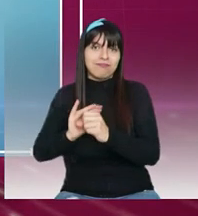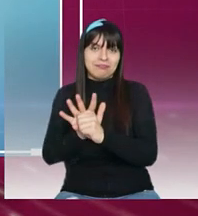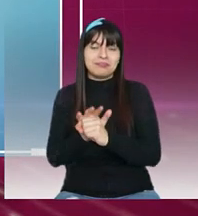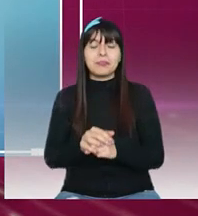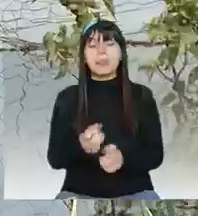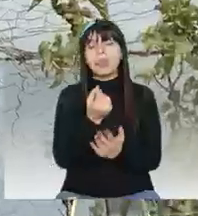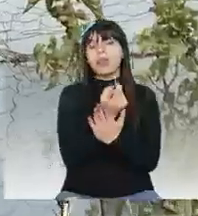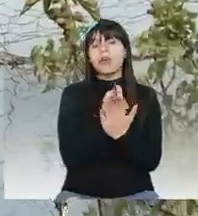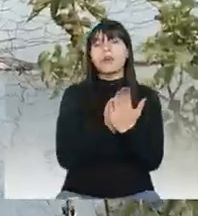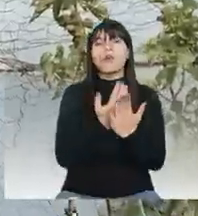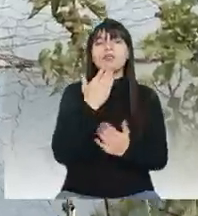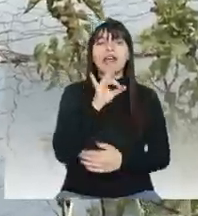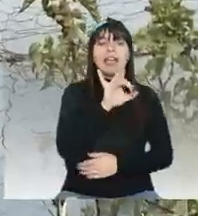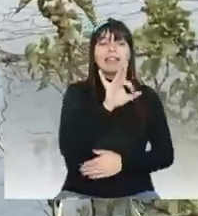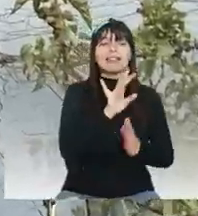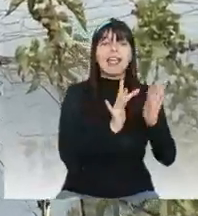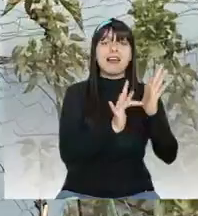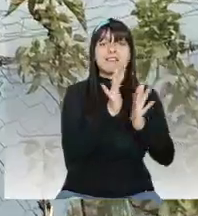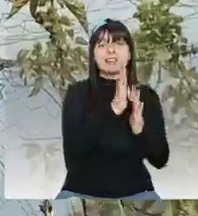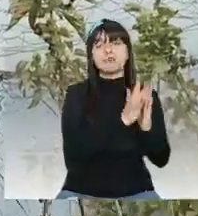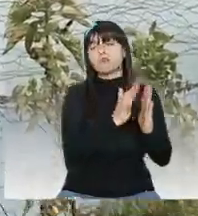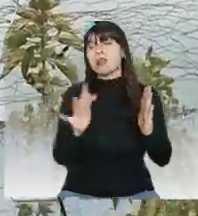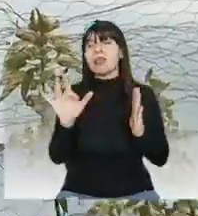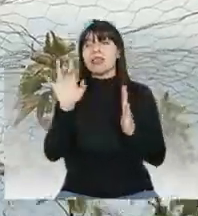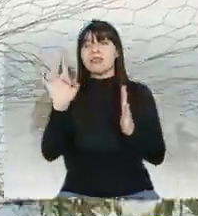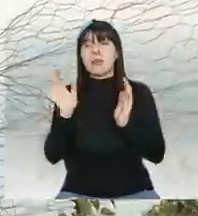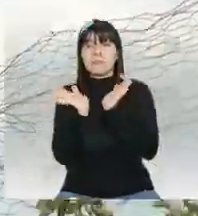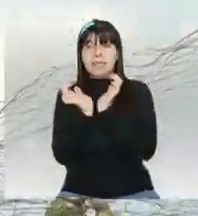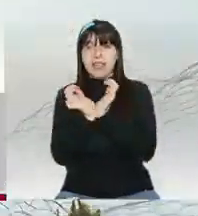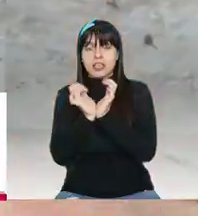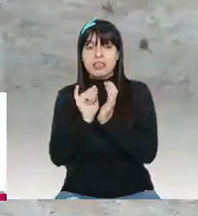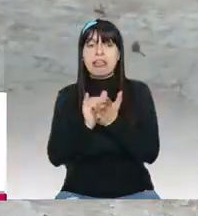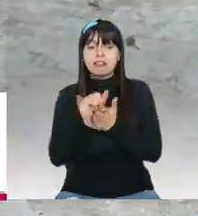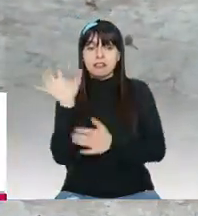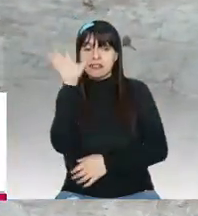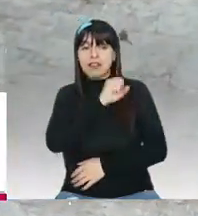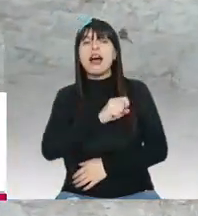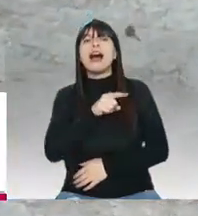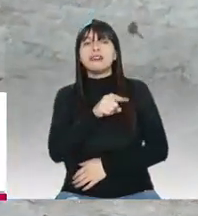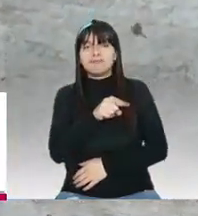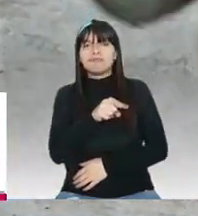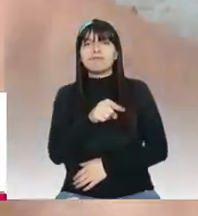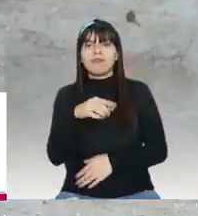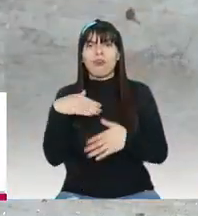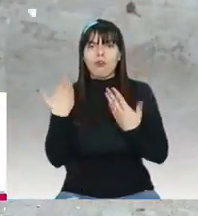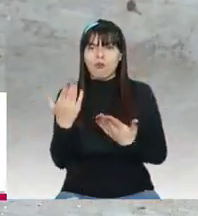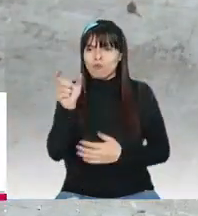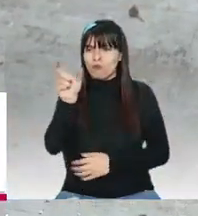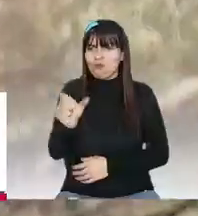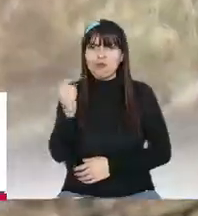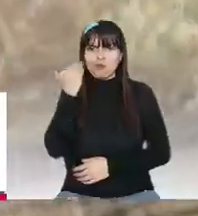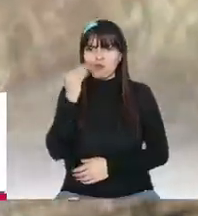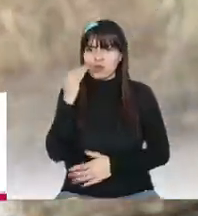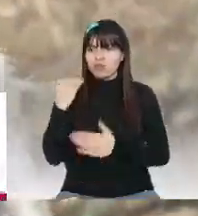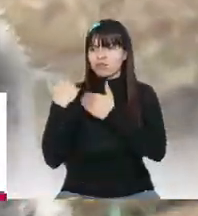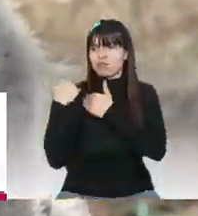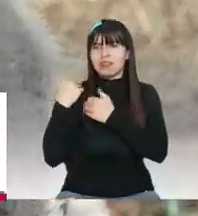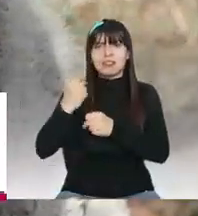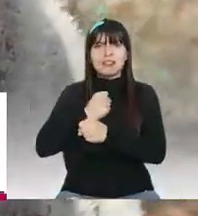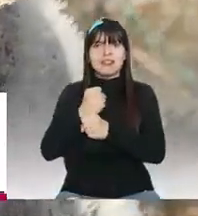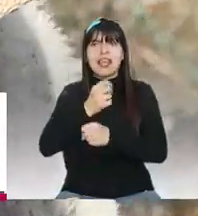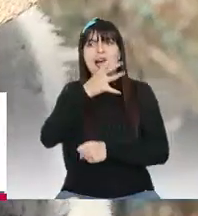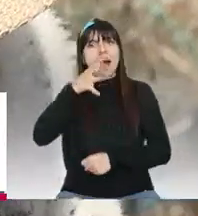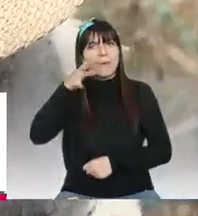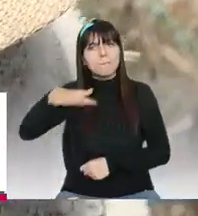15 de mayo, demuestra que aún no se tiene un reconocimiento remunerado sobre el cuidado que cumplen las mujeres en el campo, lo que profundiza